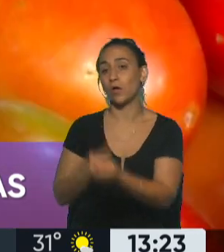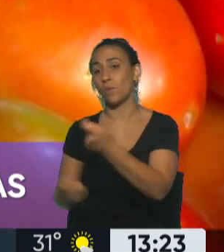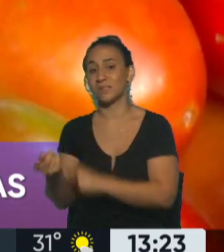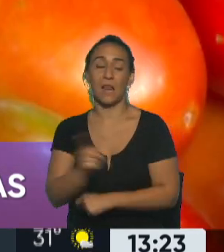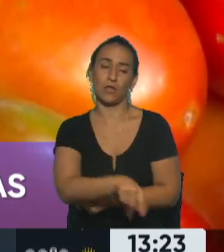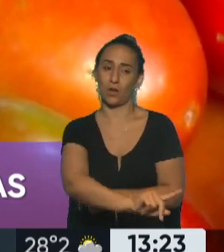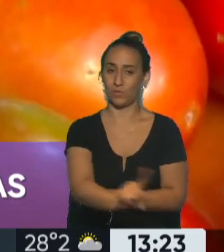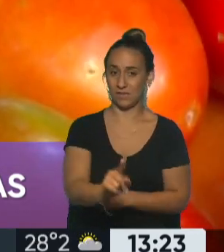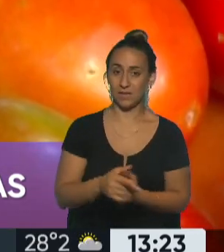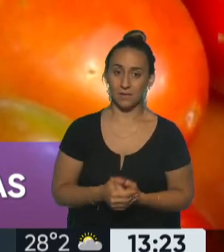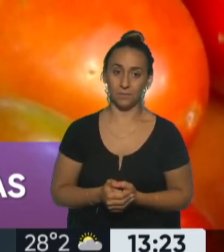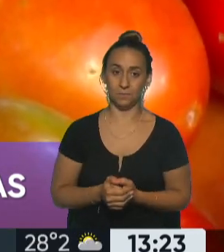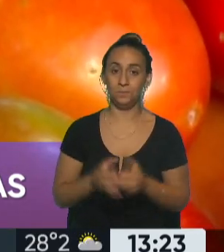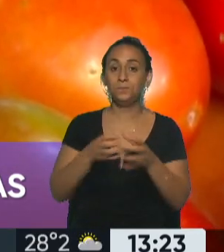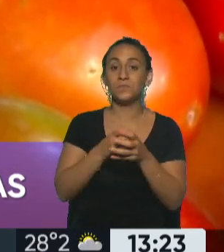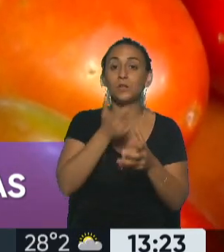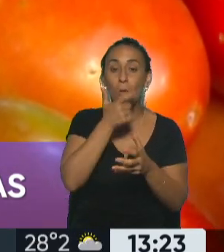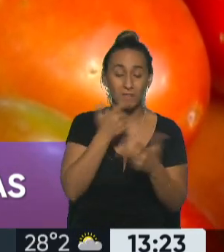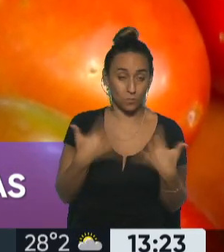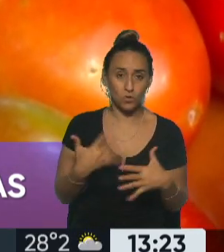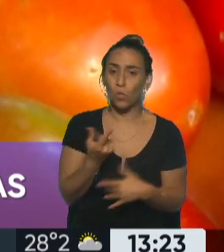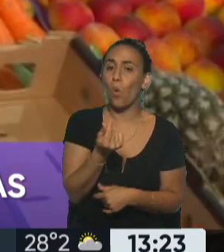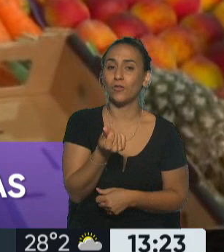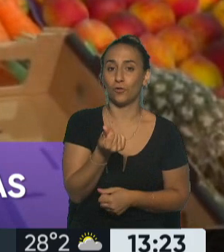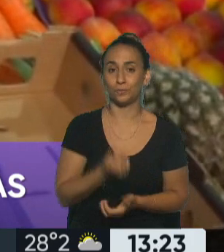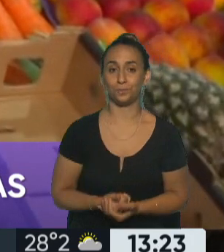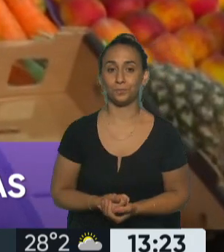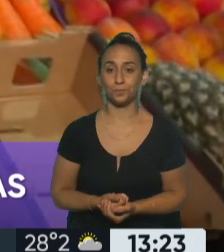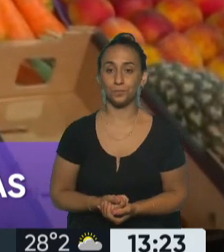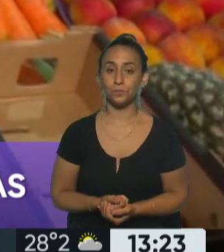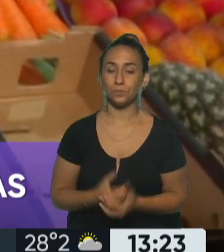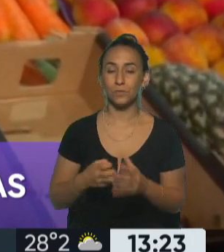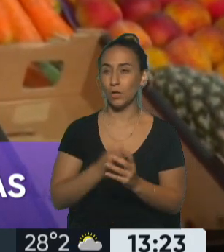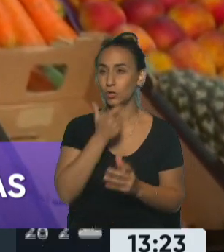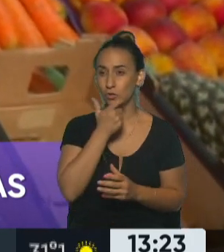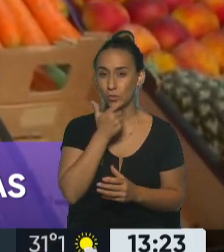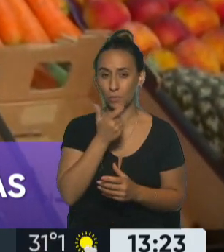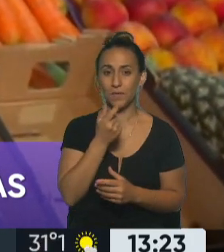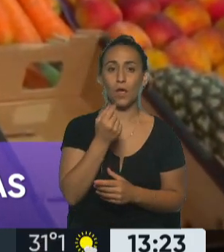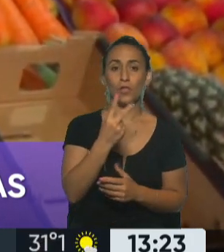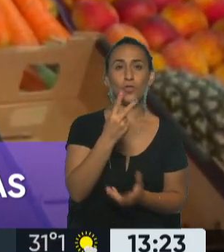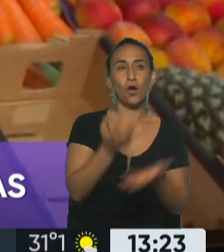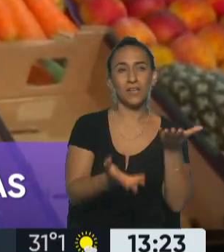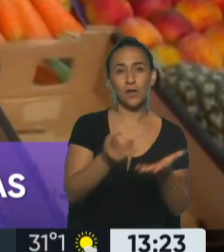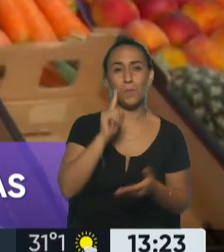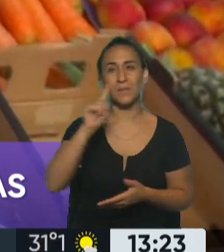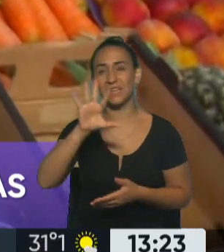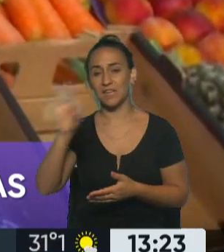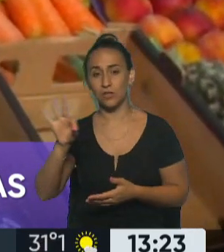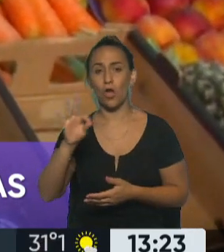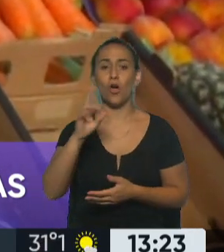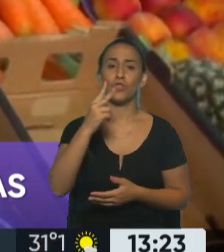otra no el tomate que es un producto que sale mucho cuánto lo encontramos y el tomate vale 2 kg 15 y 2 K